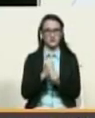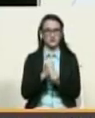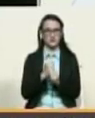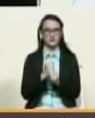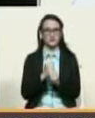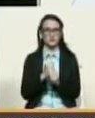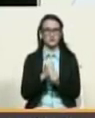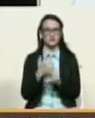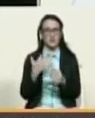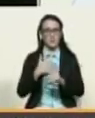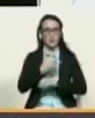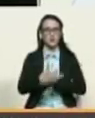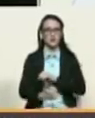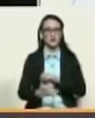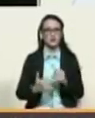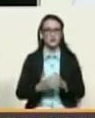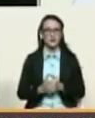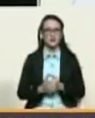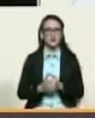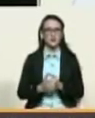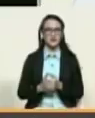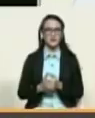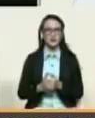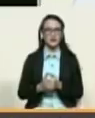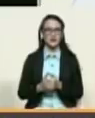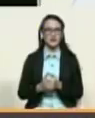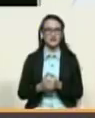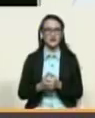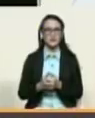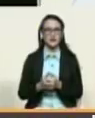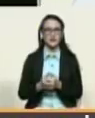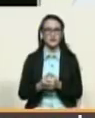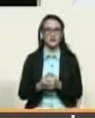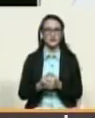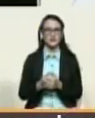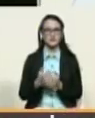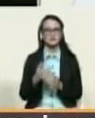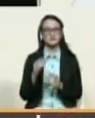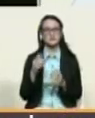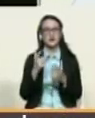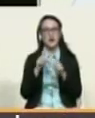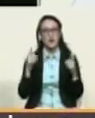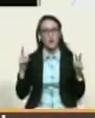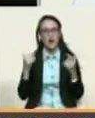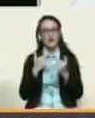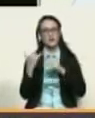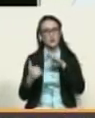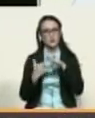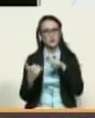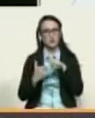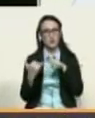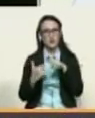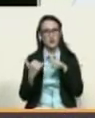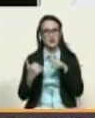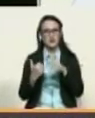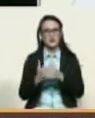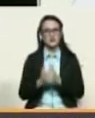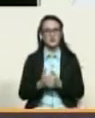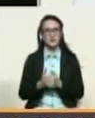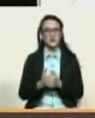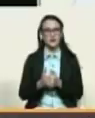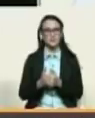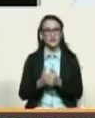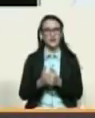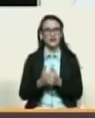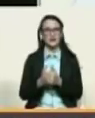recibido proyectos para estos estados. Hemos hablado un lenguaje institucional de convivencia entre